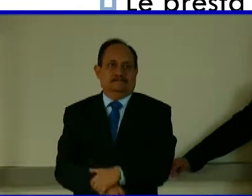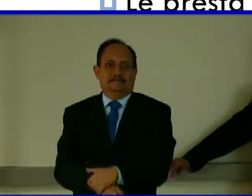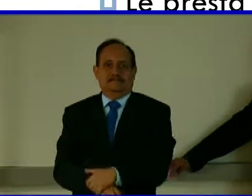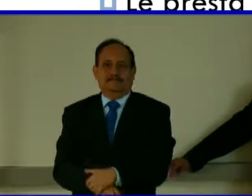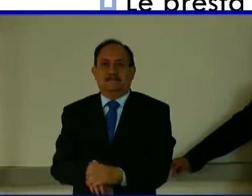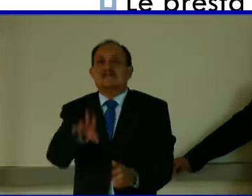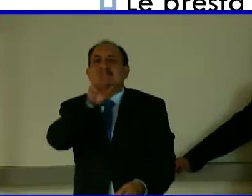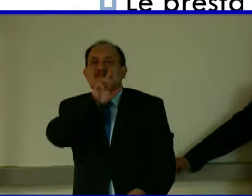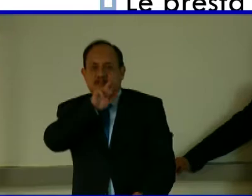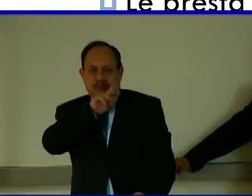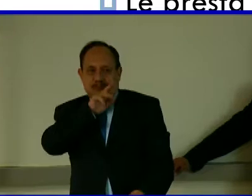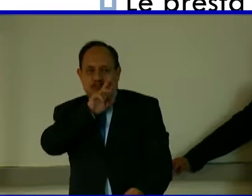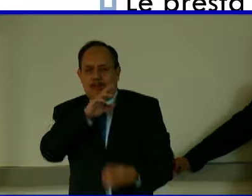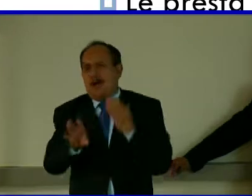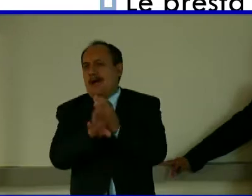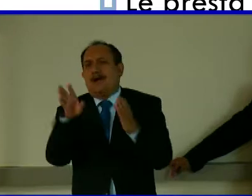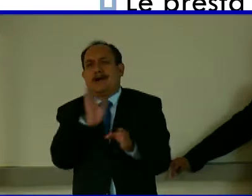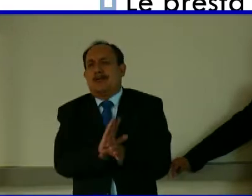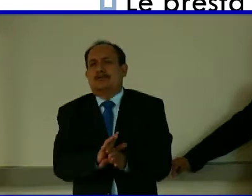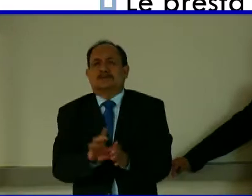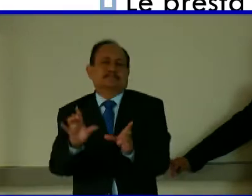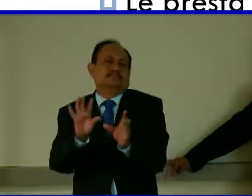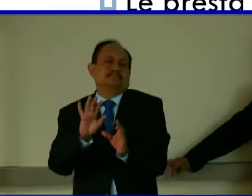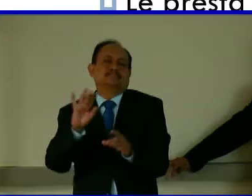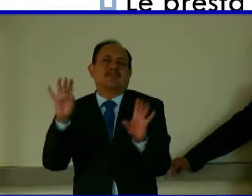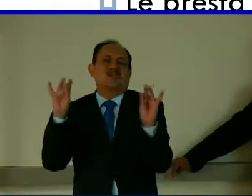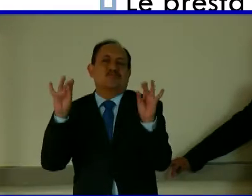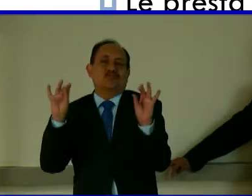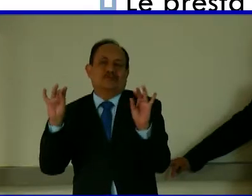Se preocupa por cosas sin importancia.